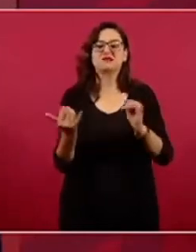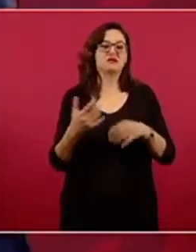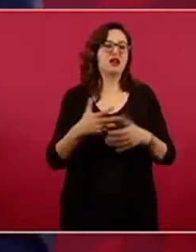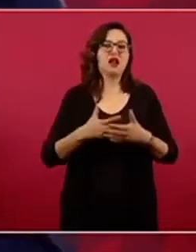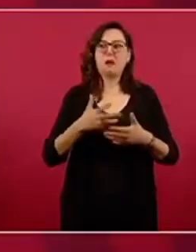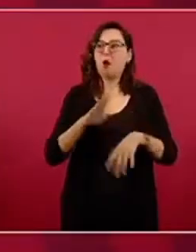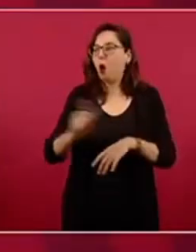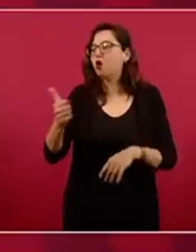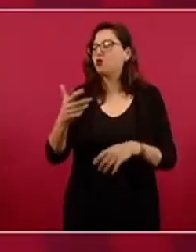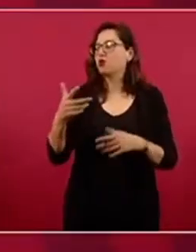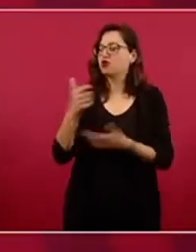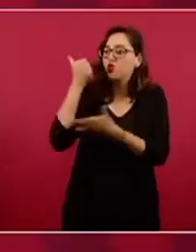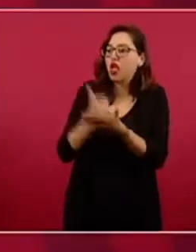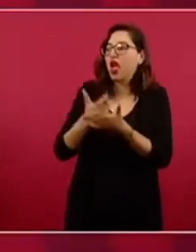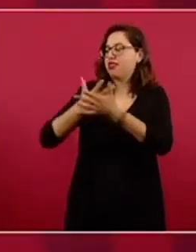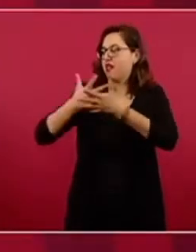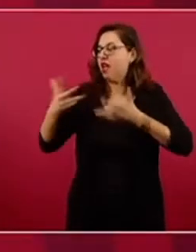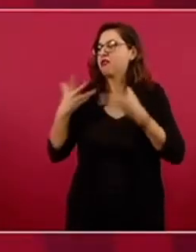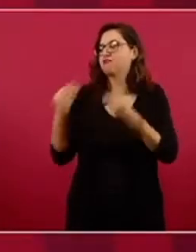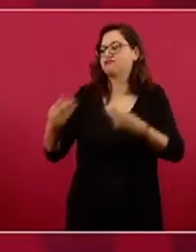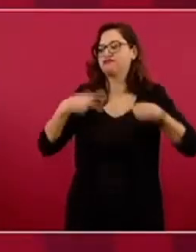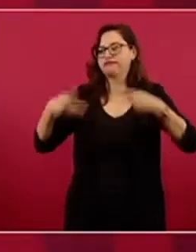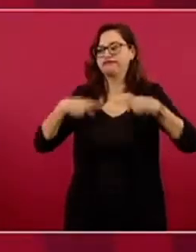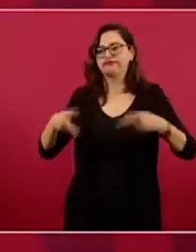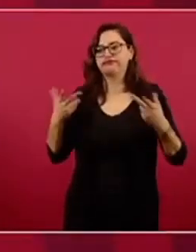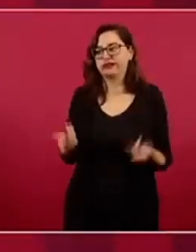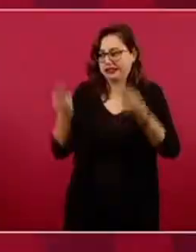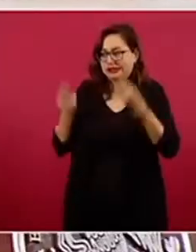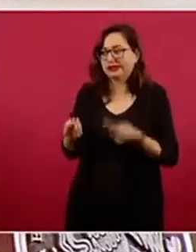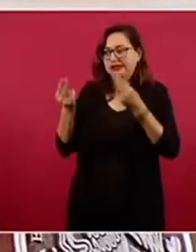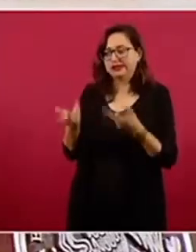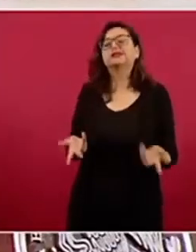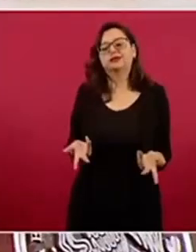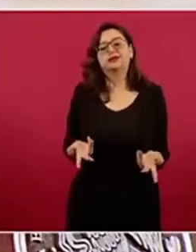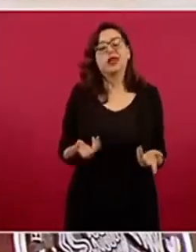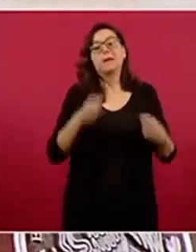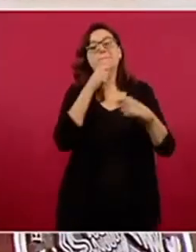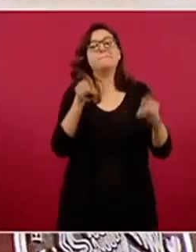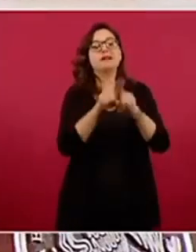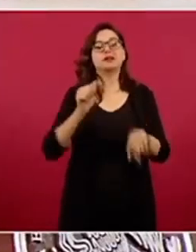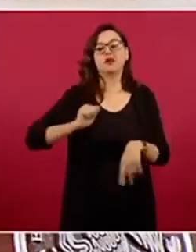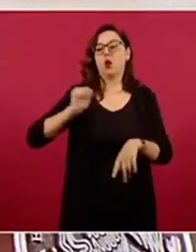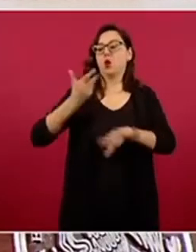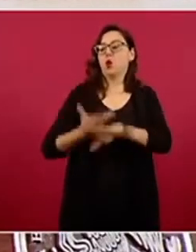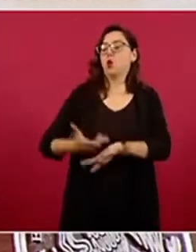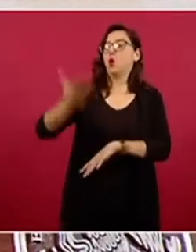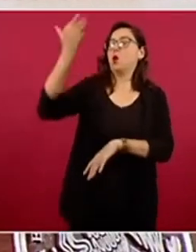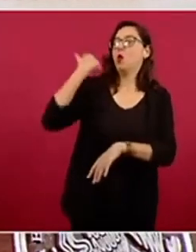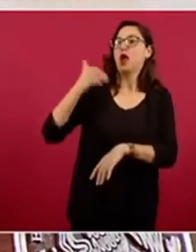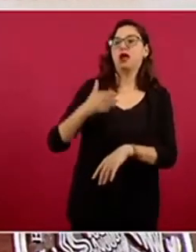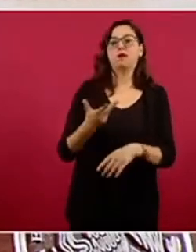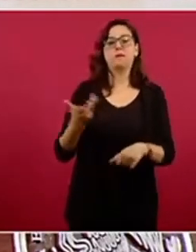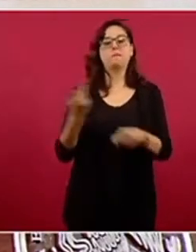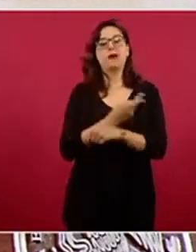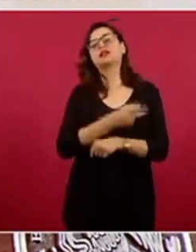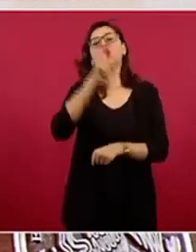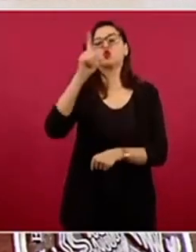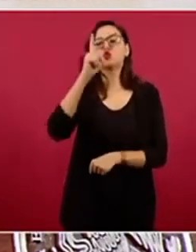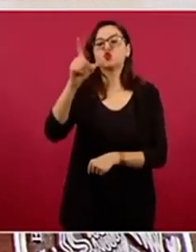nacionalización de la industria eléctrica. Los pueblos no estaban electrificados porque no les convenía a las